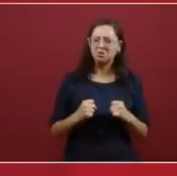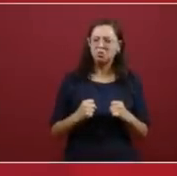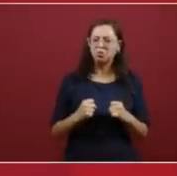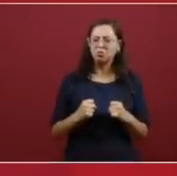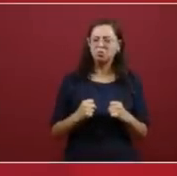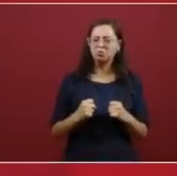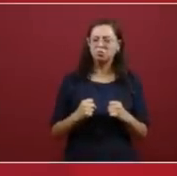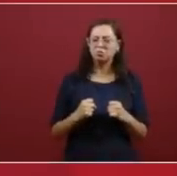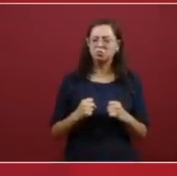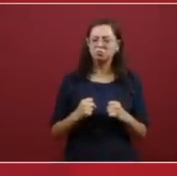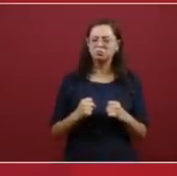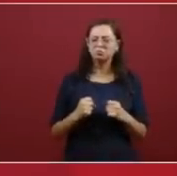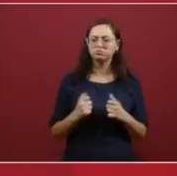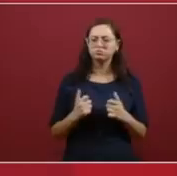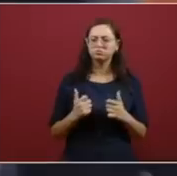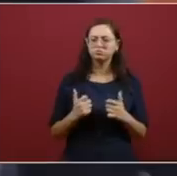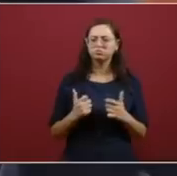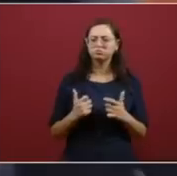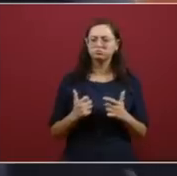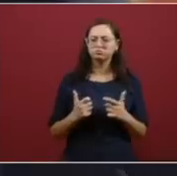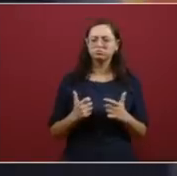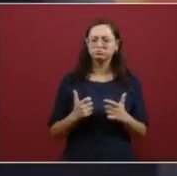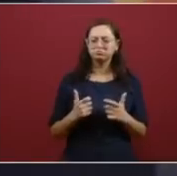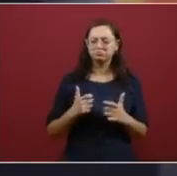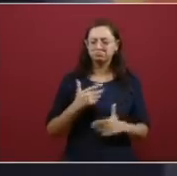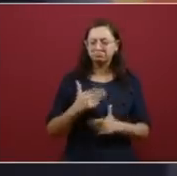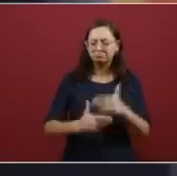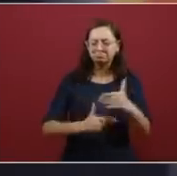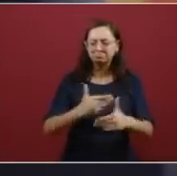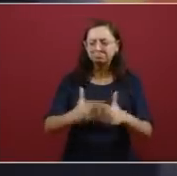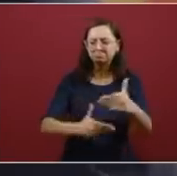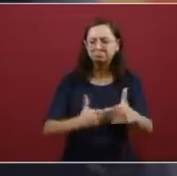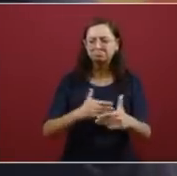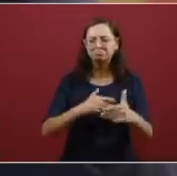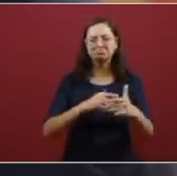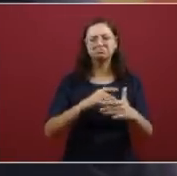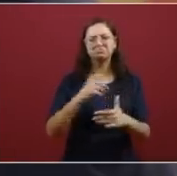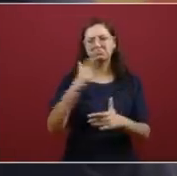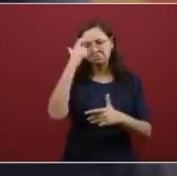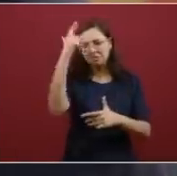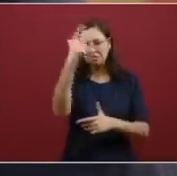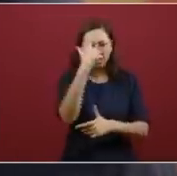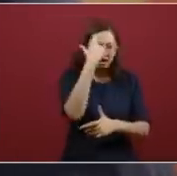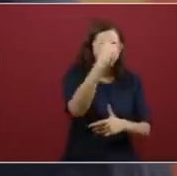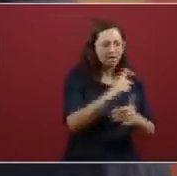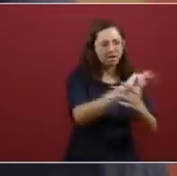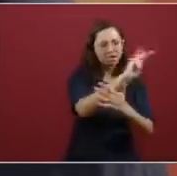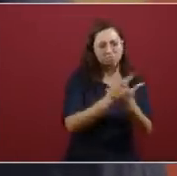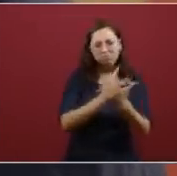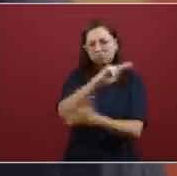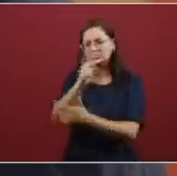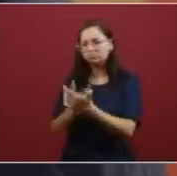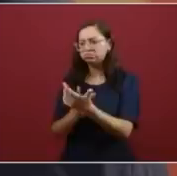de que con los programas que se están implementando